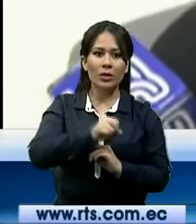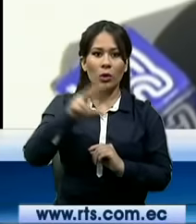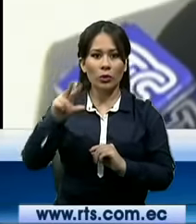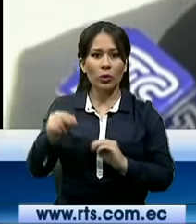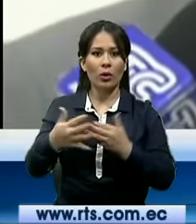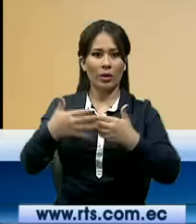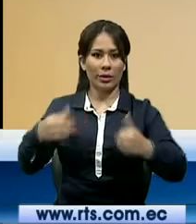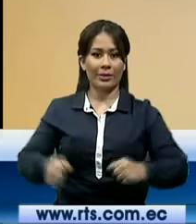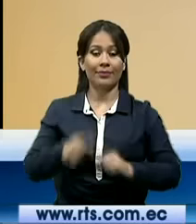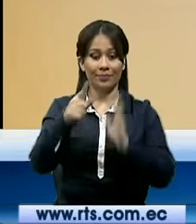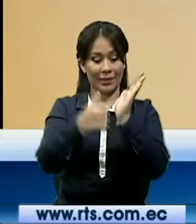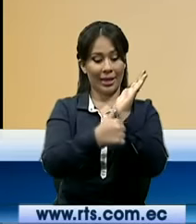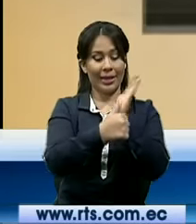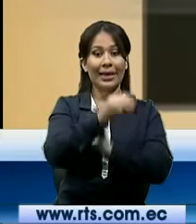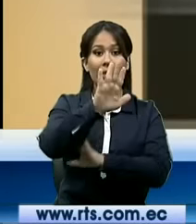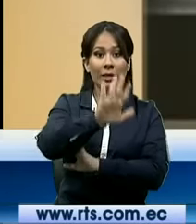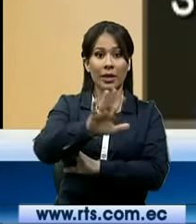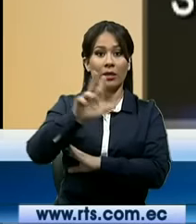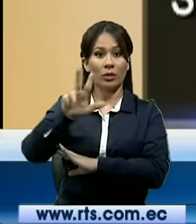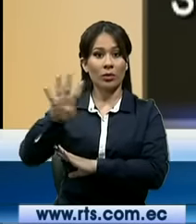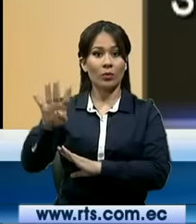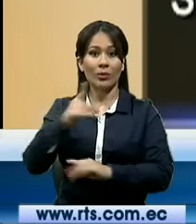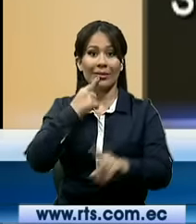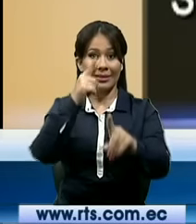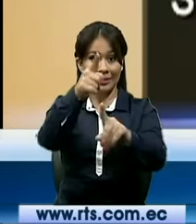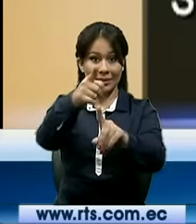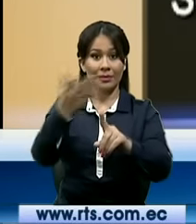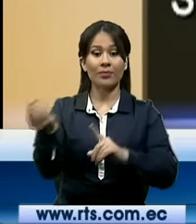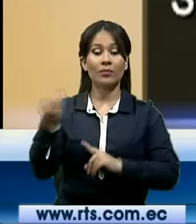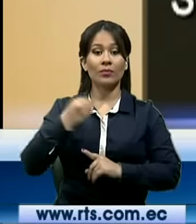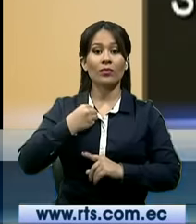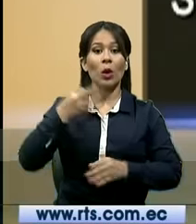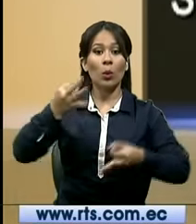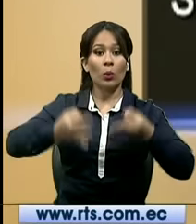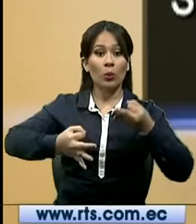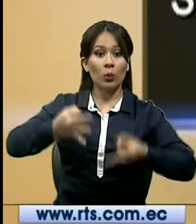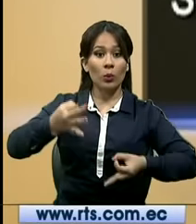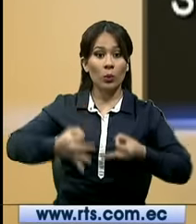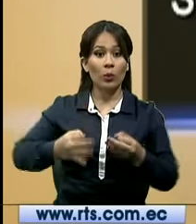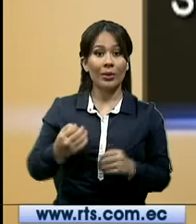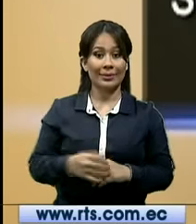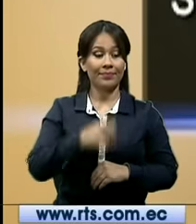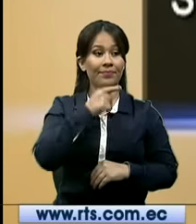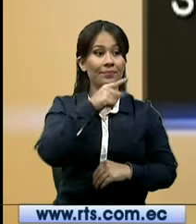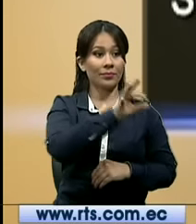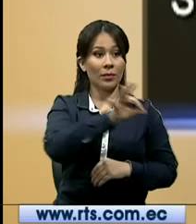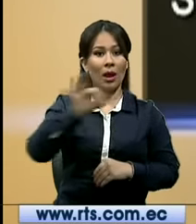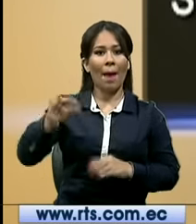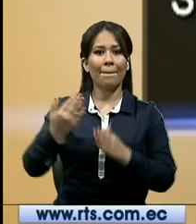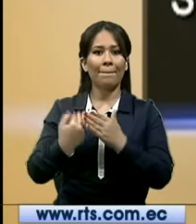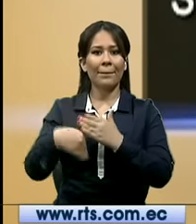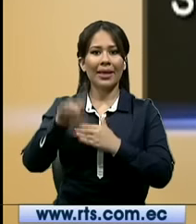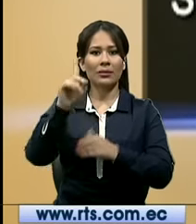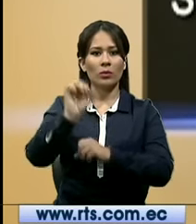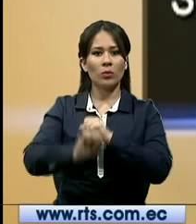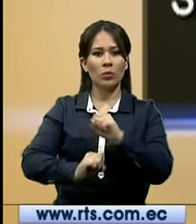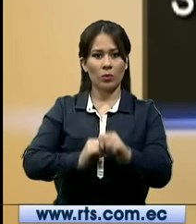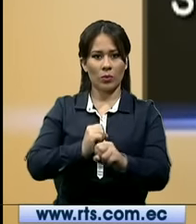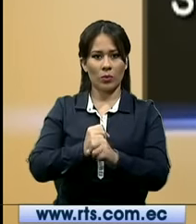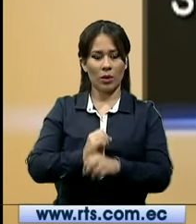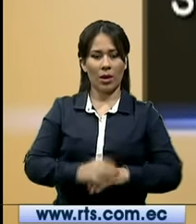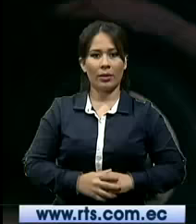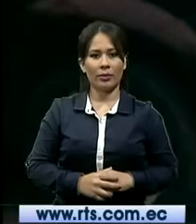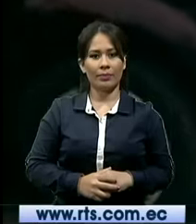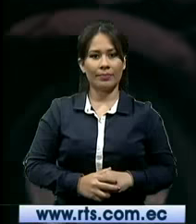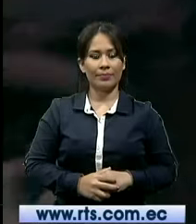4, establece que la fiscalía y el juez, para dictar una medida privativa de libertad, debe de superar al año de privación